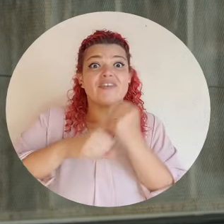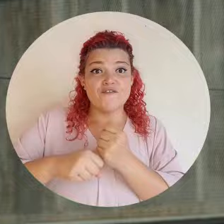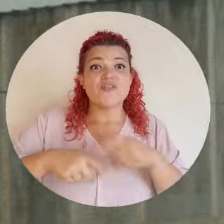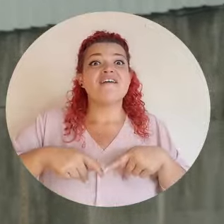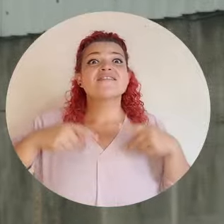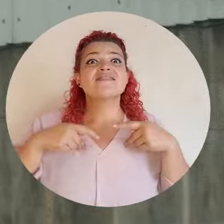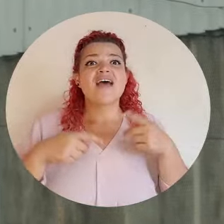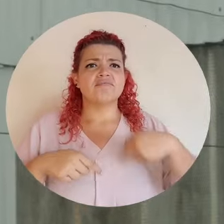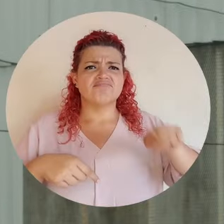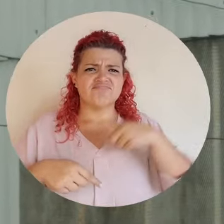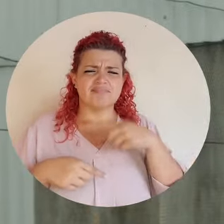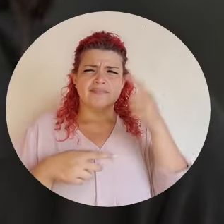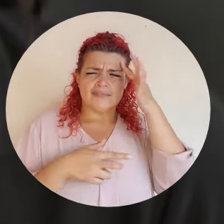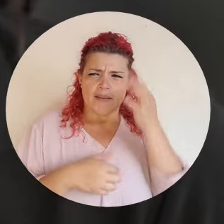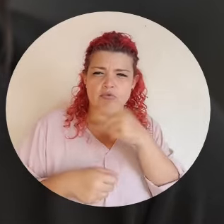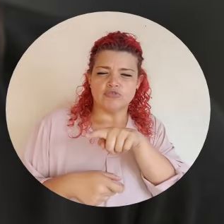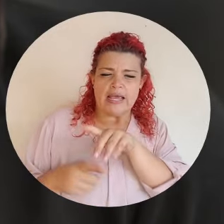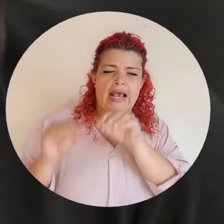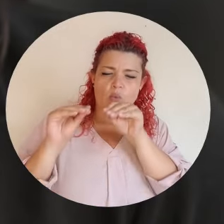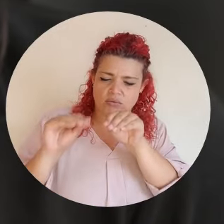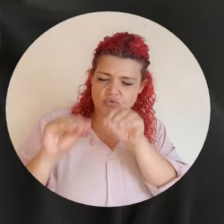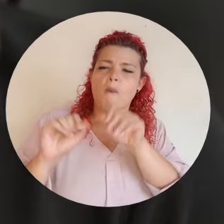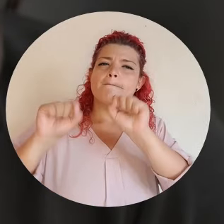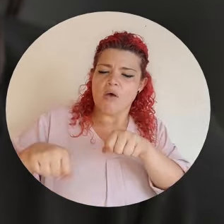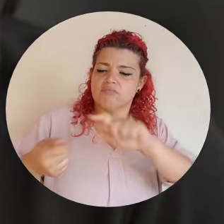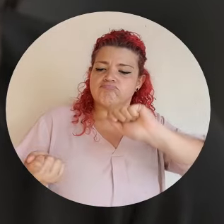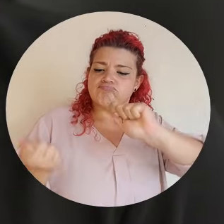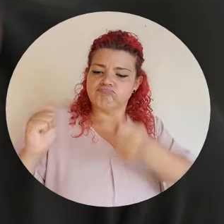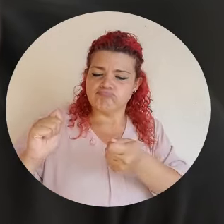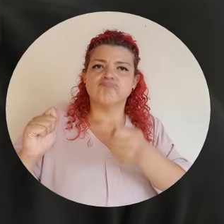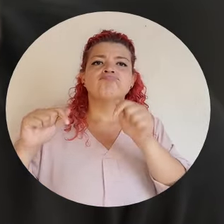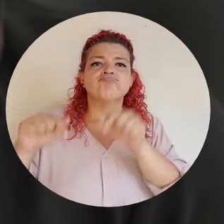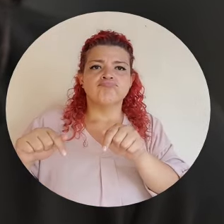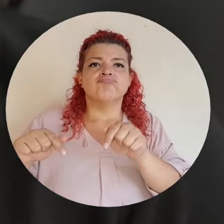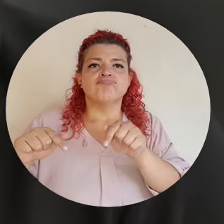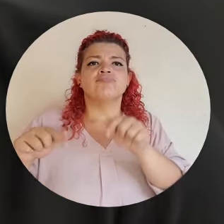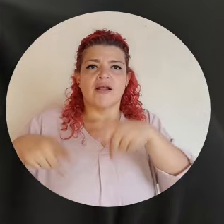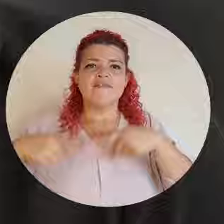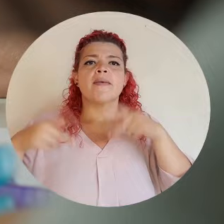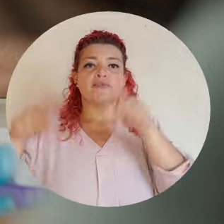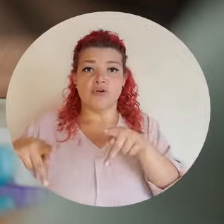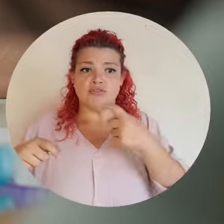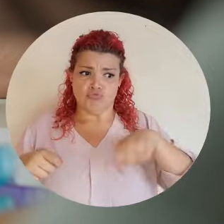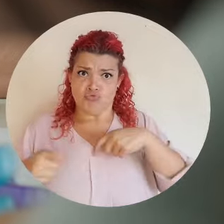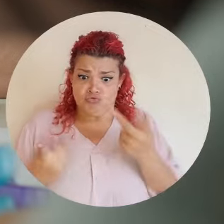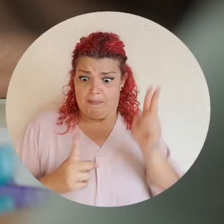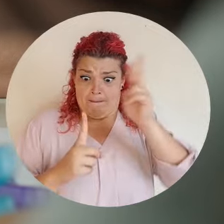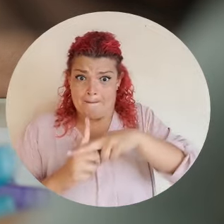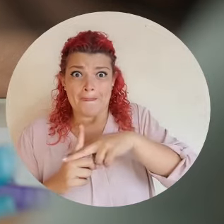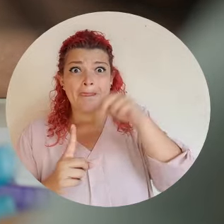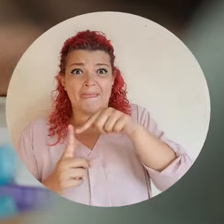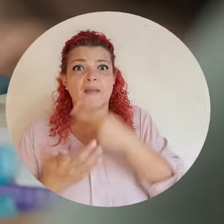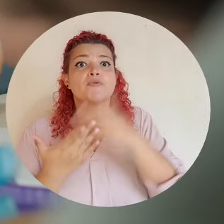En Fundavida creemos fielmente que la educación es lo que puede hacer una diferencia en la vida de las personas. Hemos decidido implementar